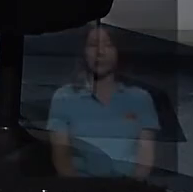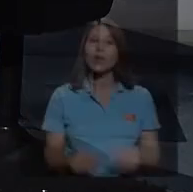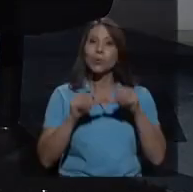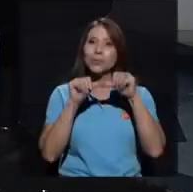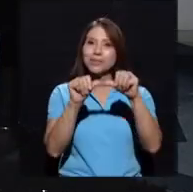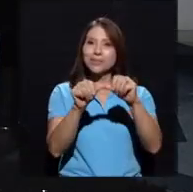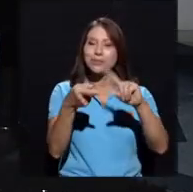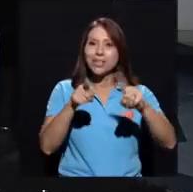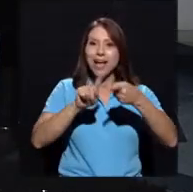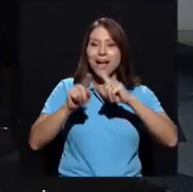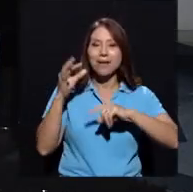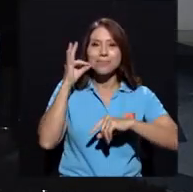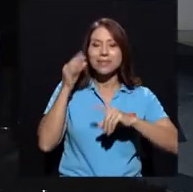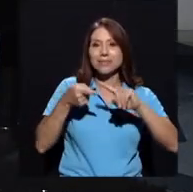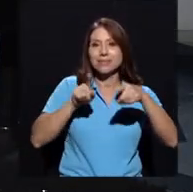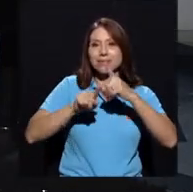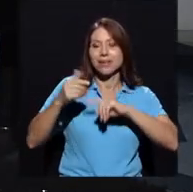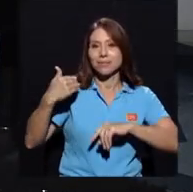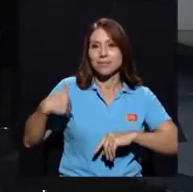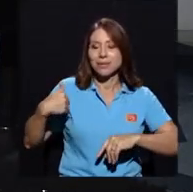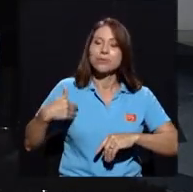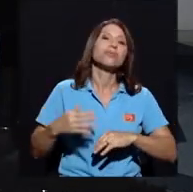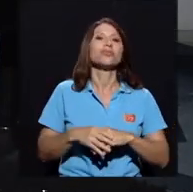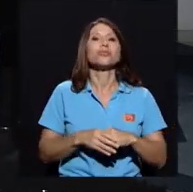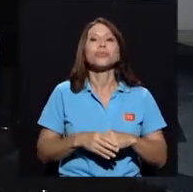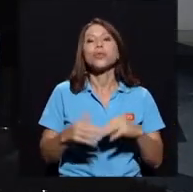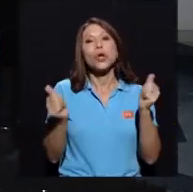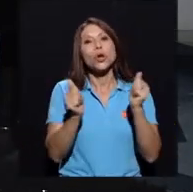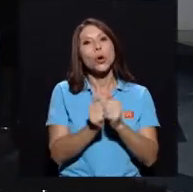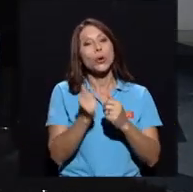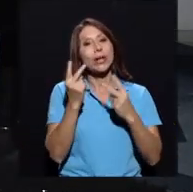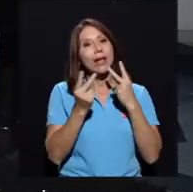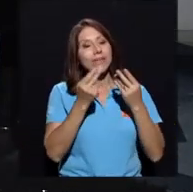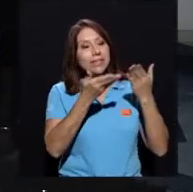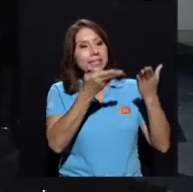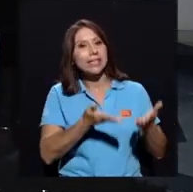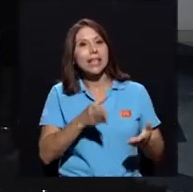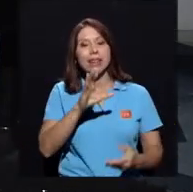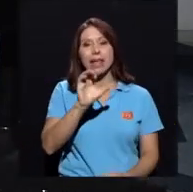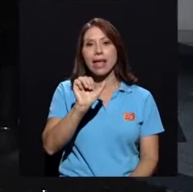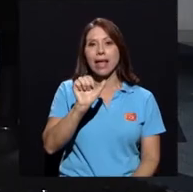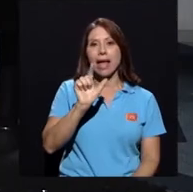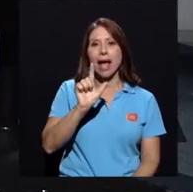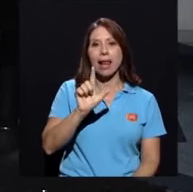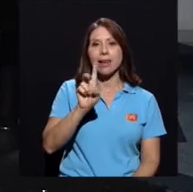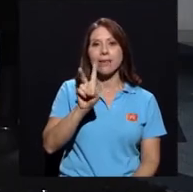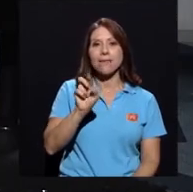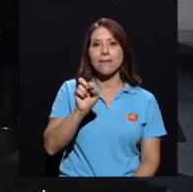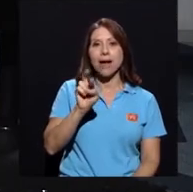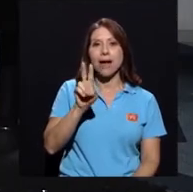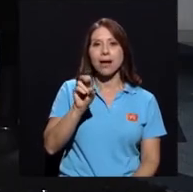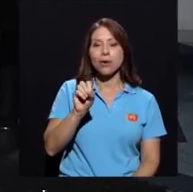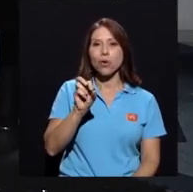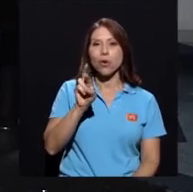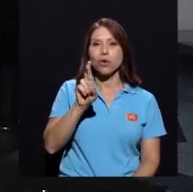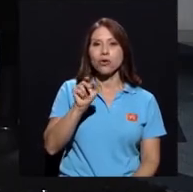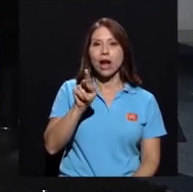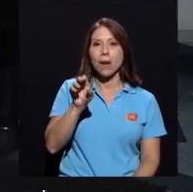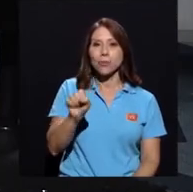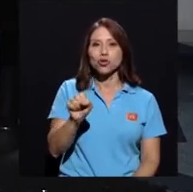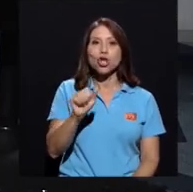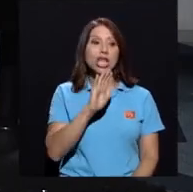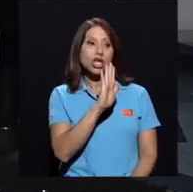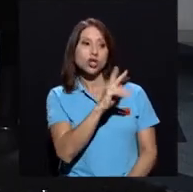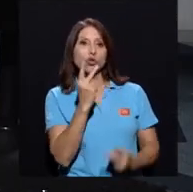Continuamos, amigas y amigos, con la visita de don Álvaro Ramos, y la visita llama a